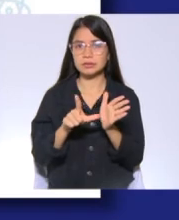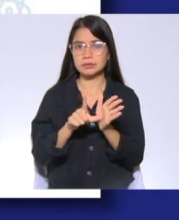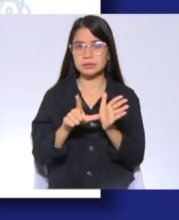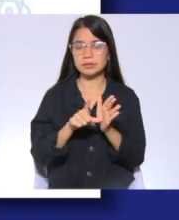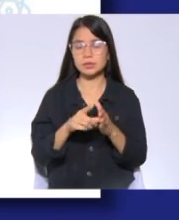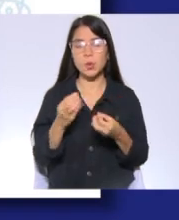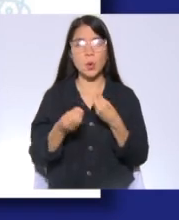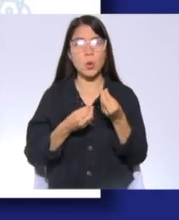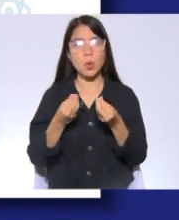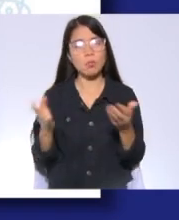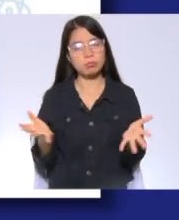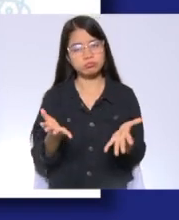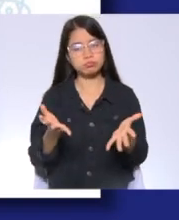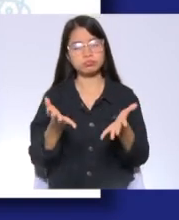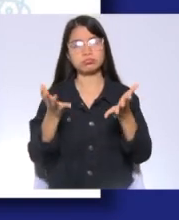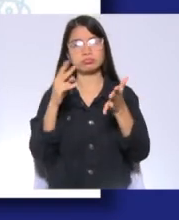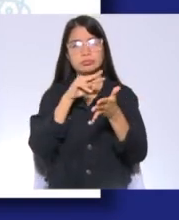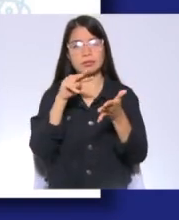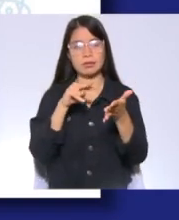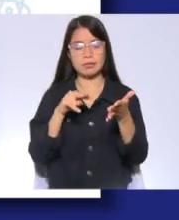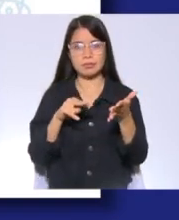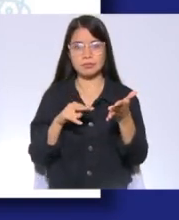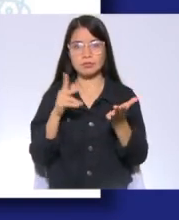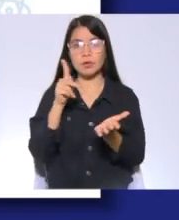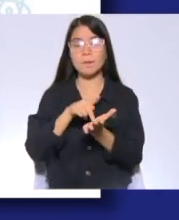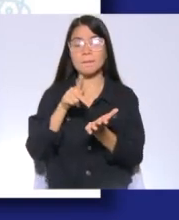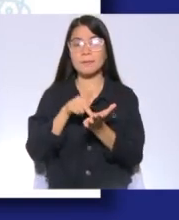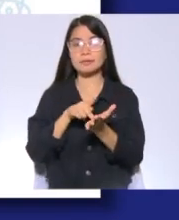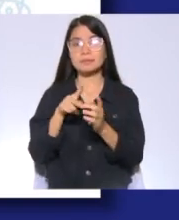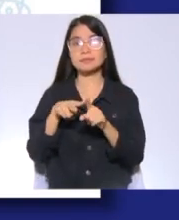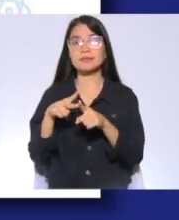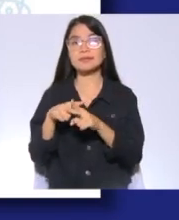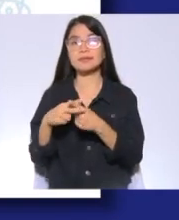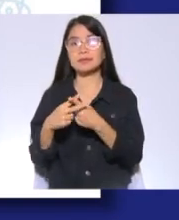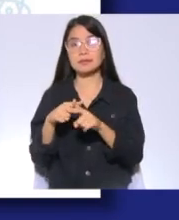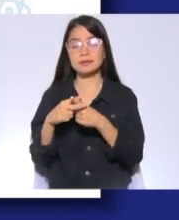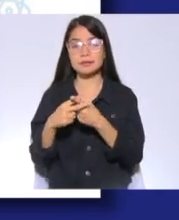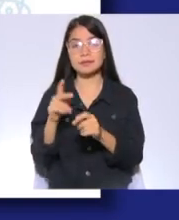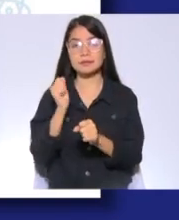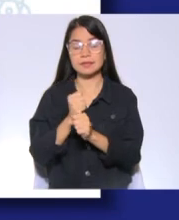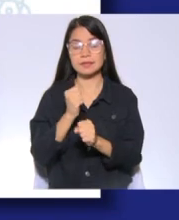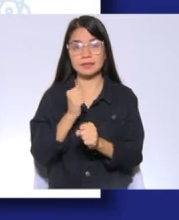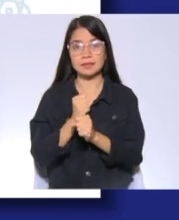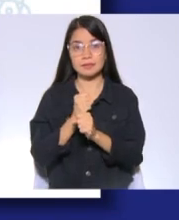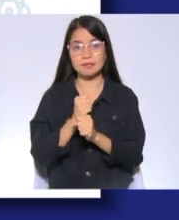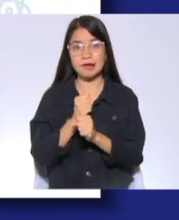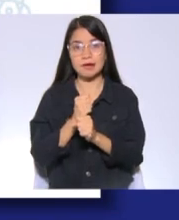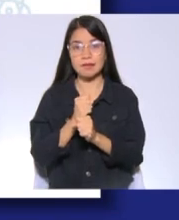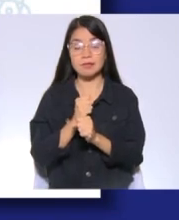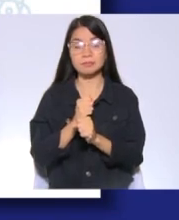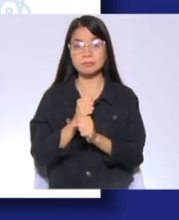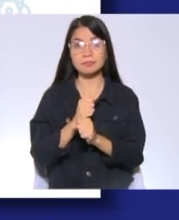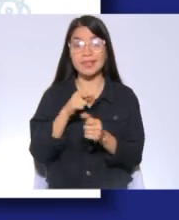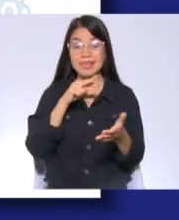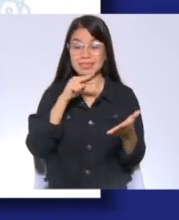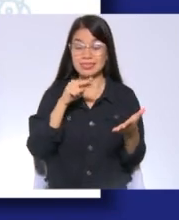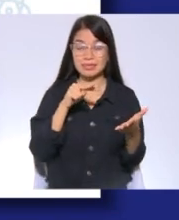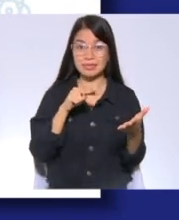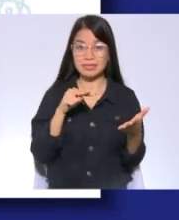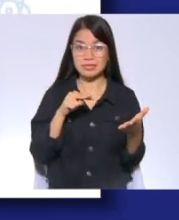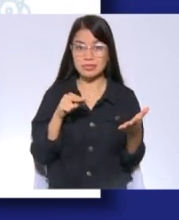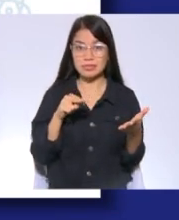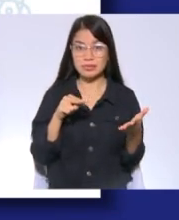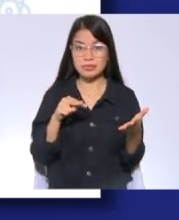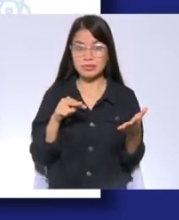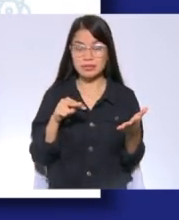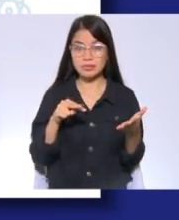a estimular el proceso lector en los participantes de los talleres de educación laboral. Entendiendo siempre que esa lectura es el acto que va a implicar la